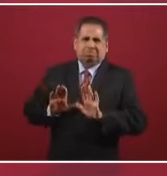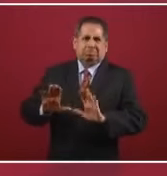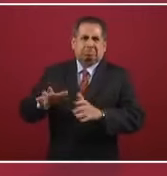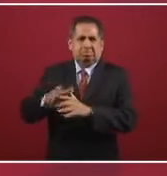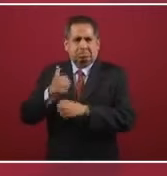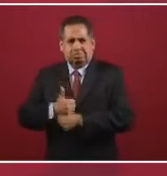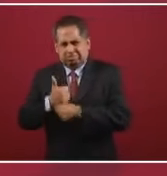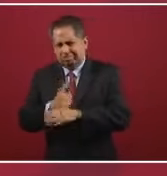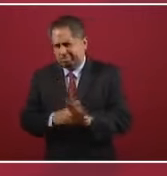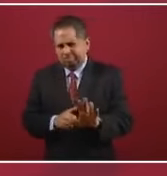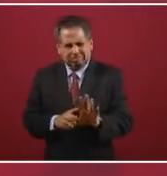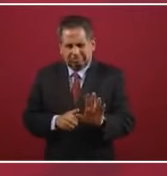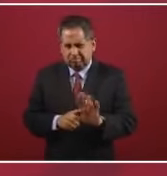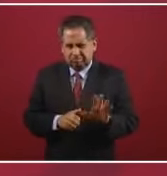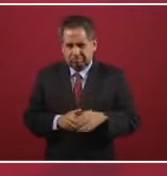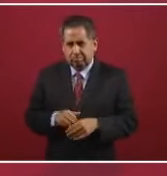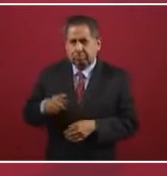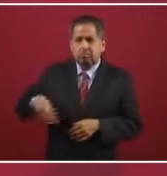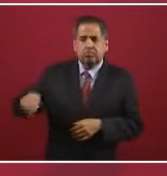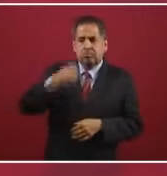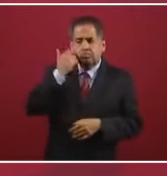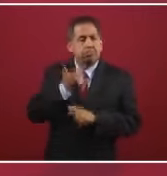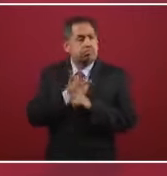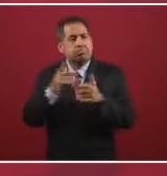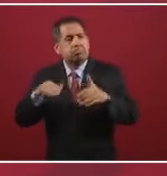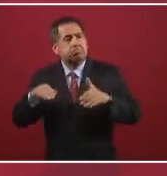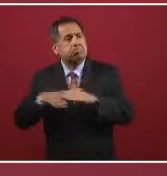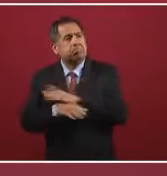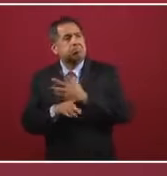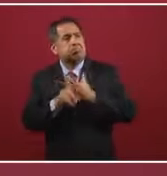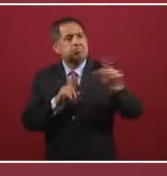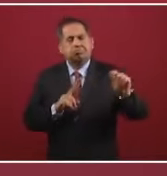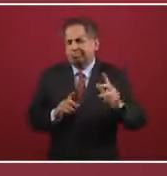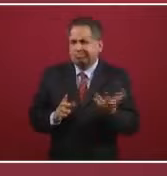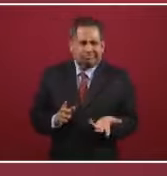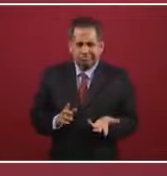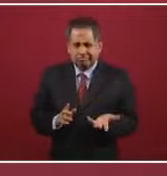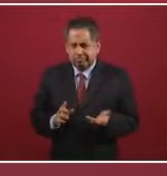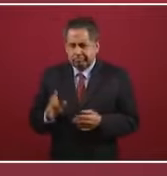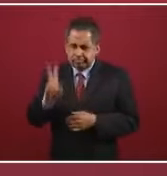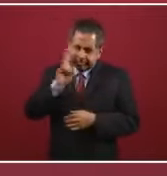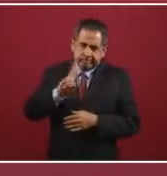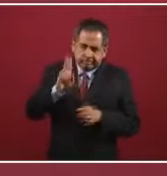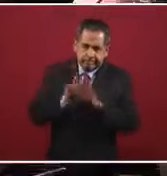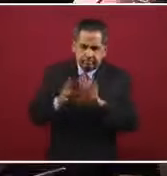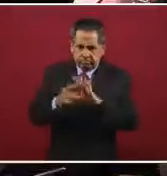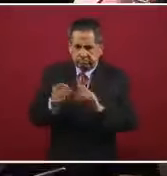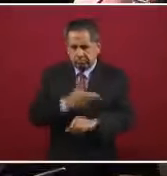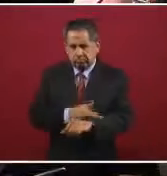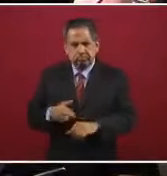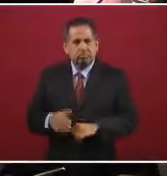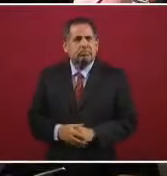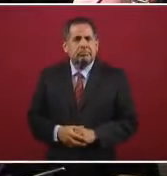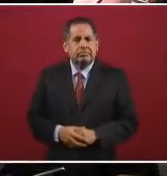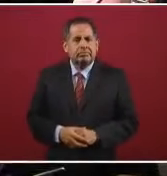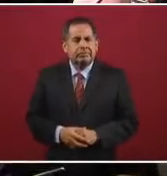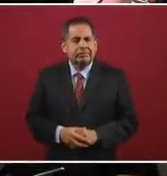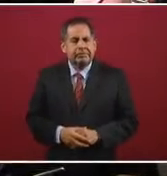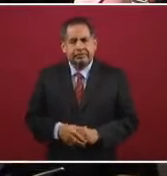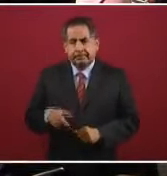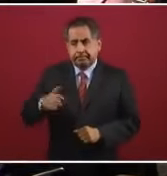Lo que quieren ellos es que se les dé libre paso. Vamos a ver cómo lo encontramos una solución. Pero nada más una aclaración. Por